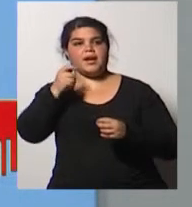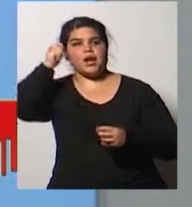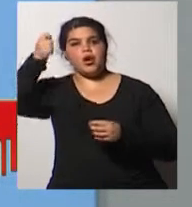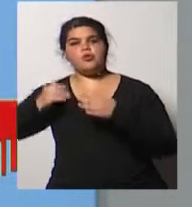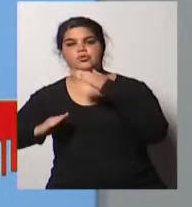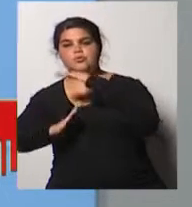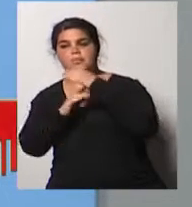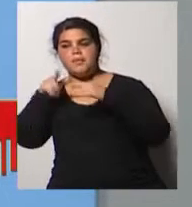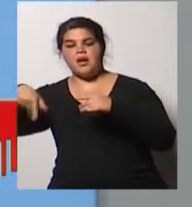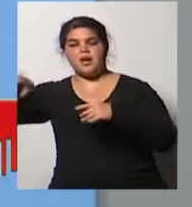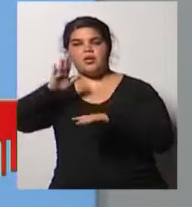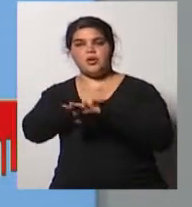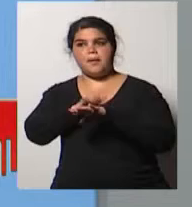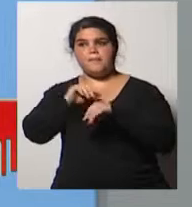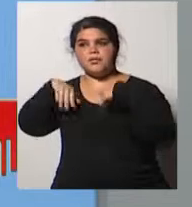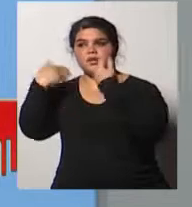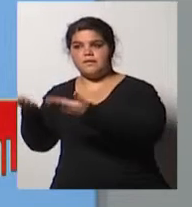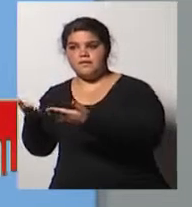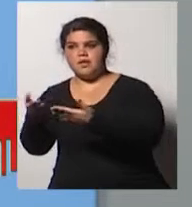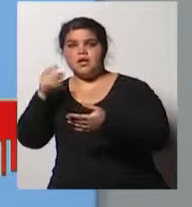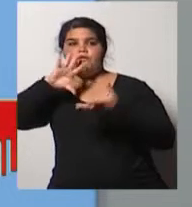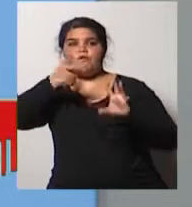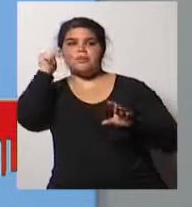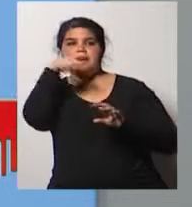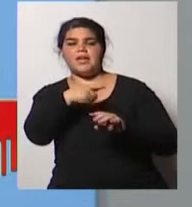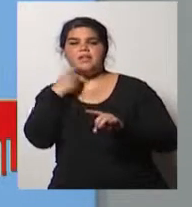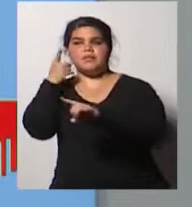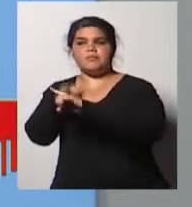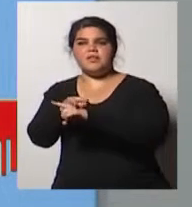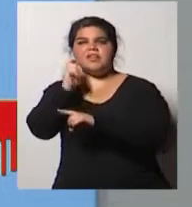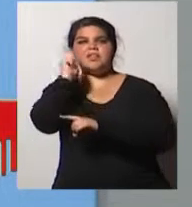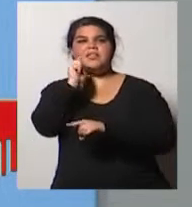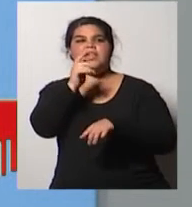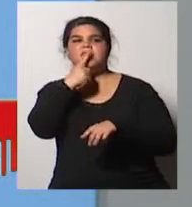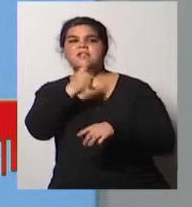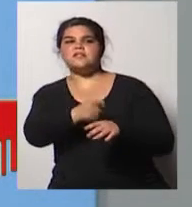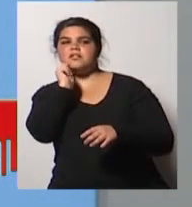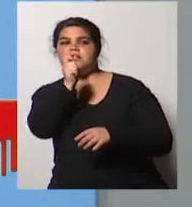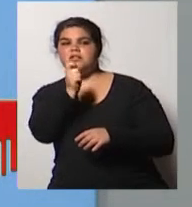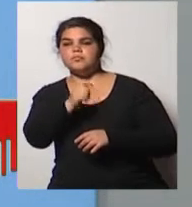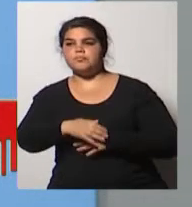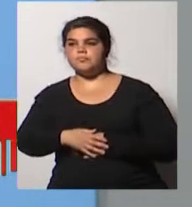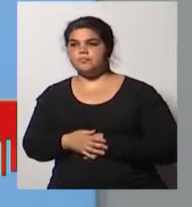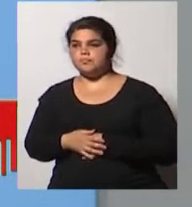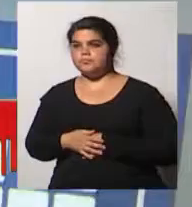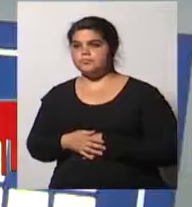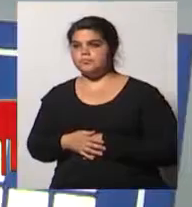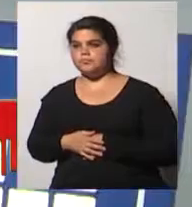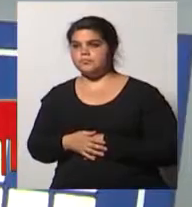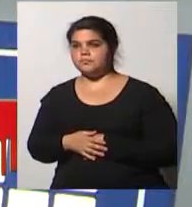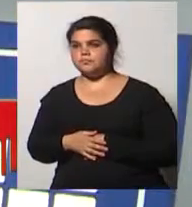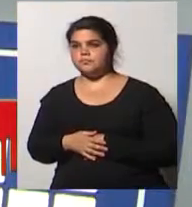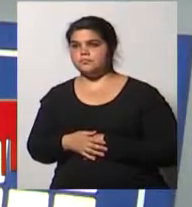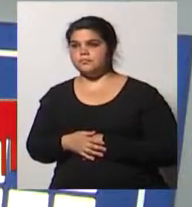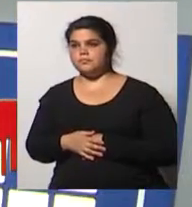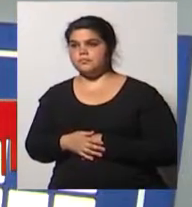de la Nación. Este mecanismo del per saltum, ¿quién lo define? A ver,